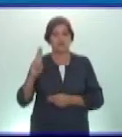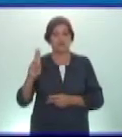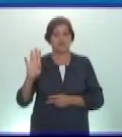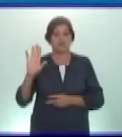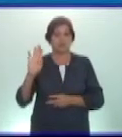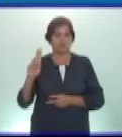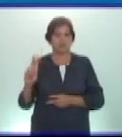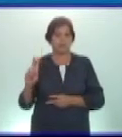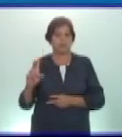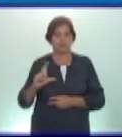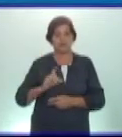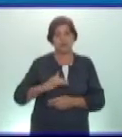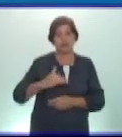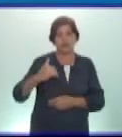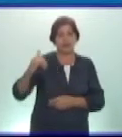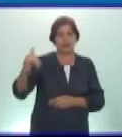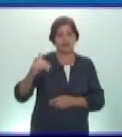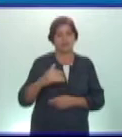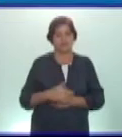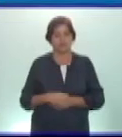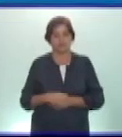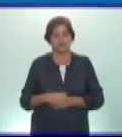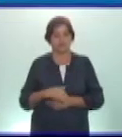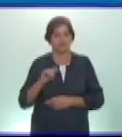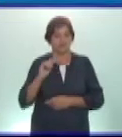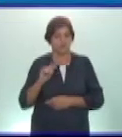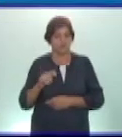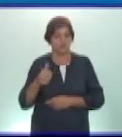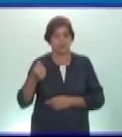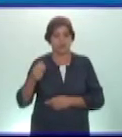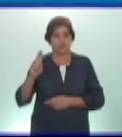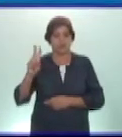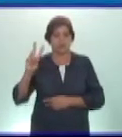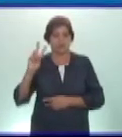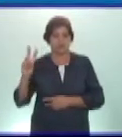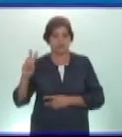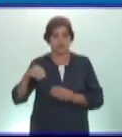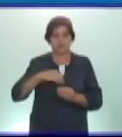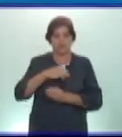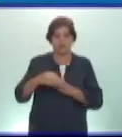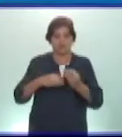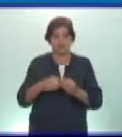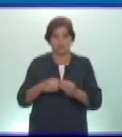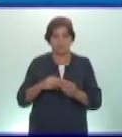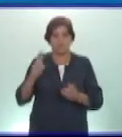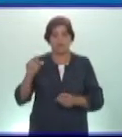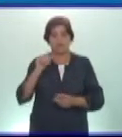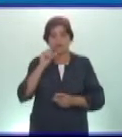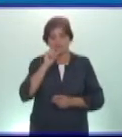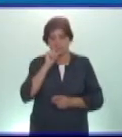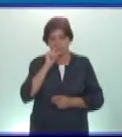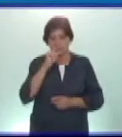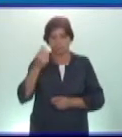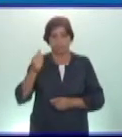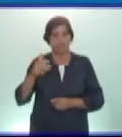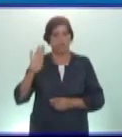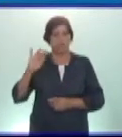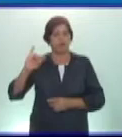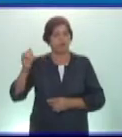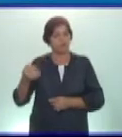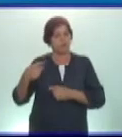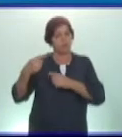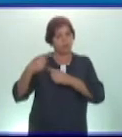podemos concluir que el adverbio puede modificar al verbo, a un adjetivo o a otro